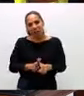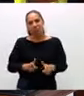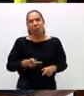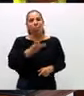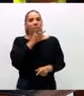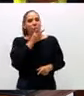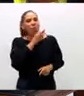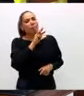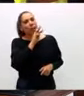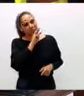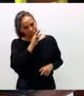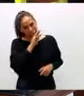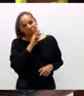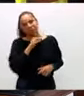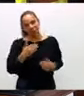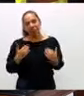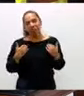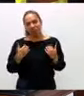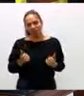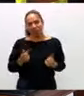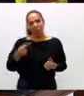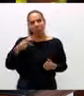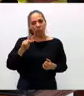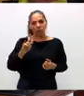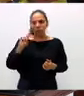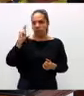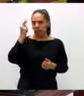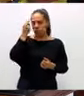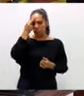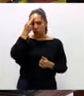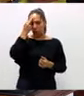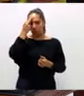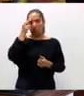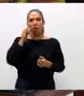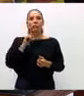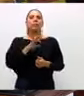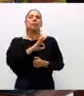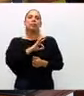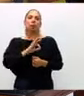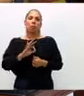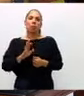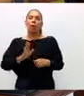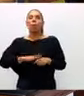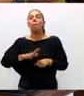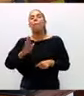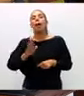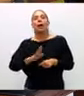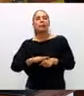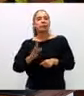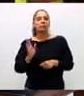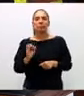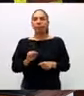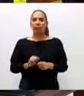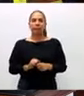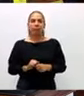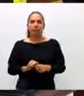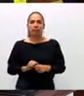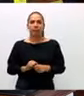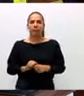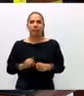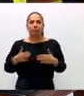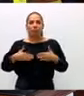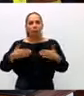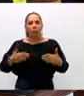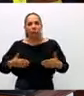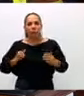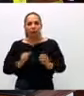familia. Las madres y padres que dicen, no, los maestros ya quieren que los llevemos a los muchachos sin ningún problema,